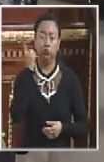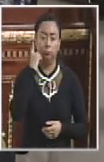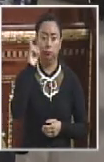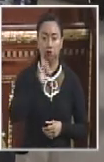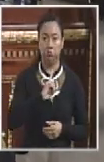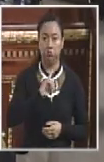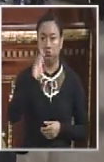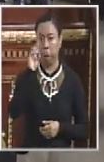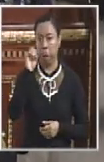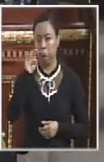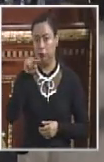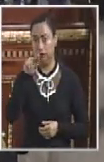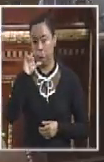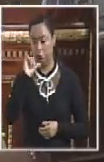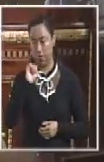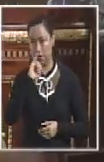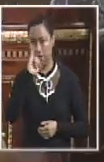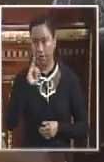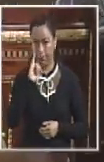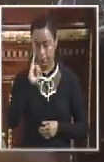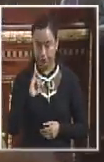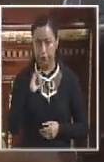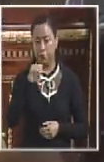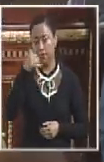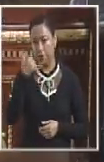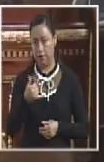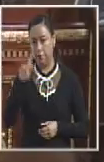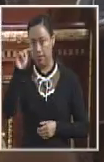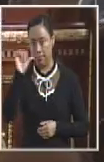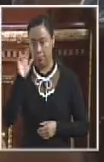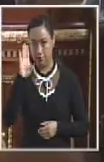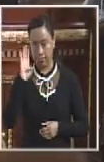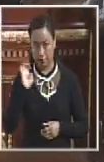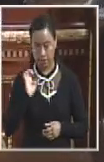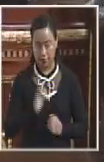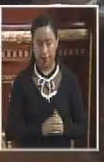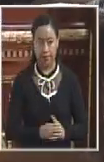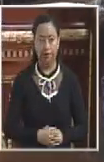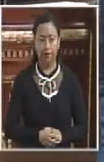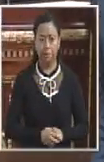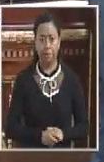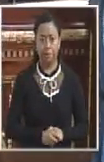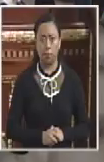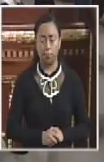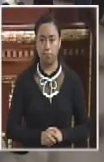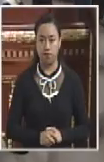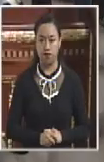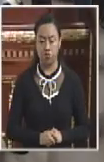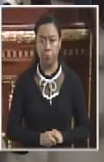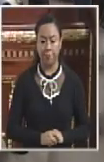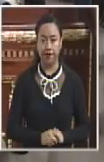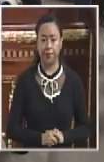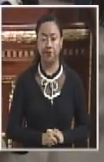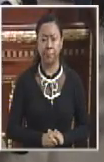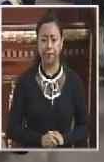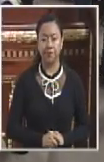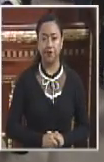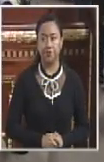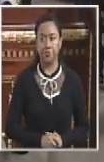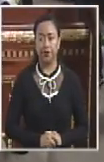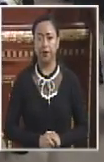y el diputado Mauricio Tabe como presidente de la Junta de Coordinación Política.